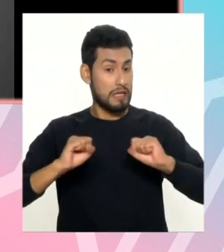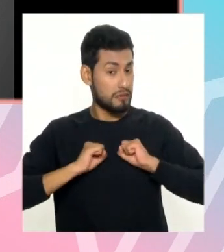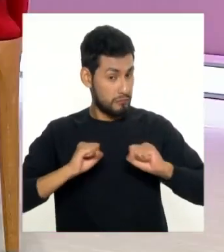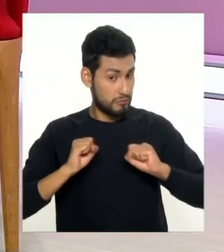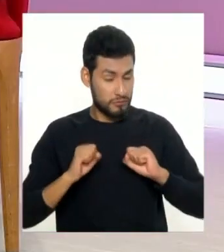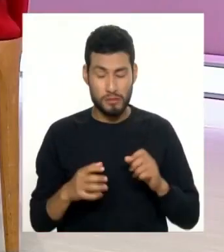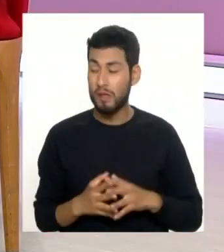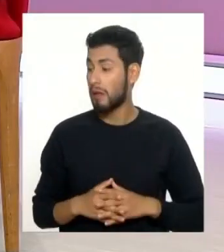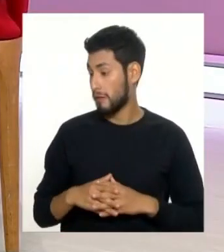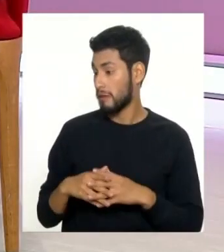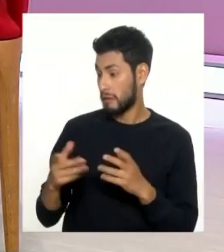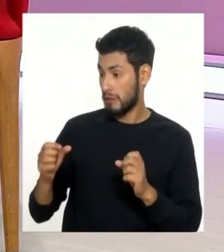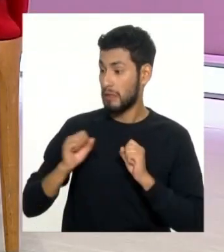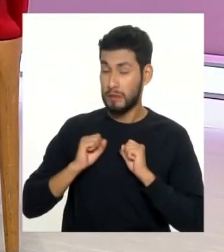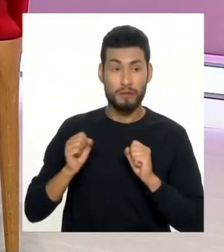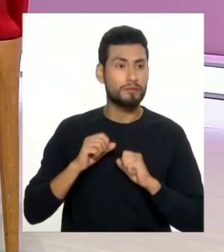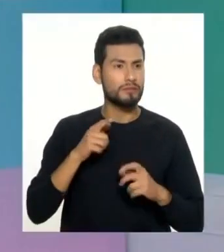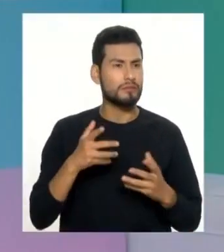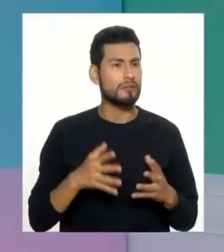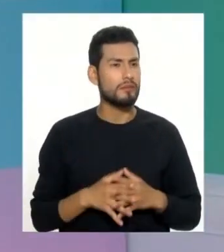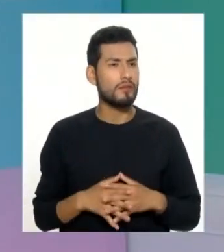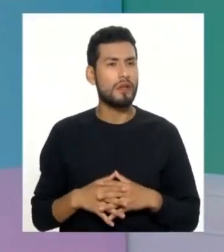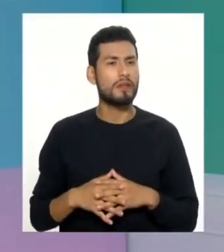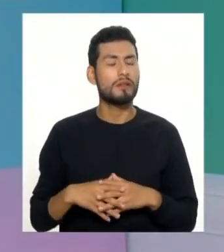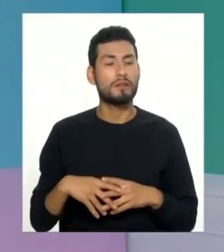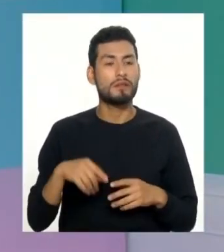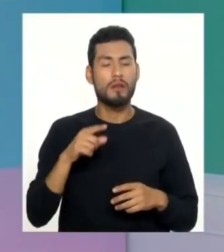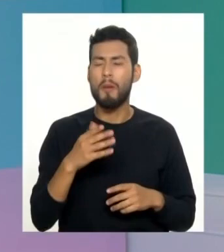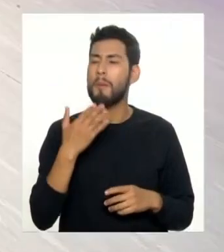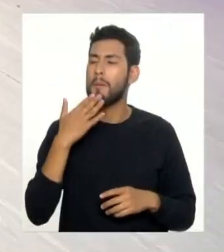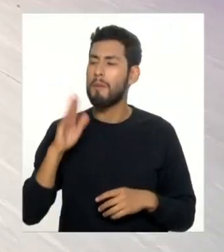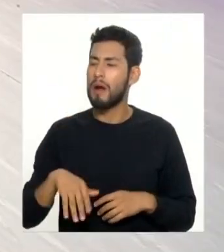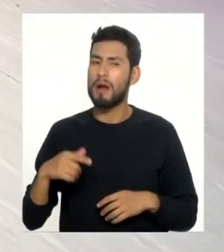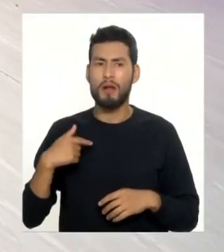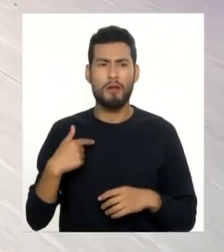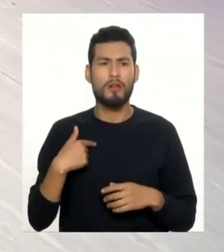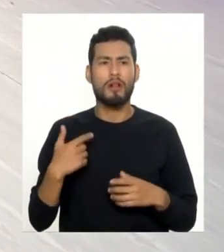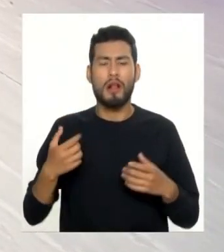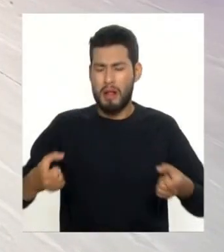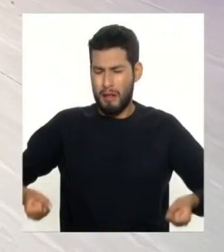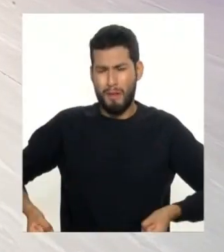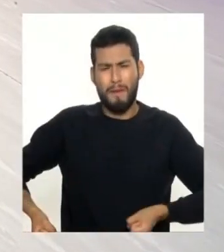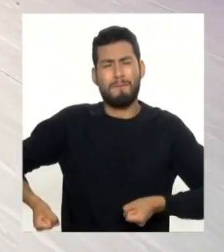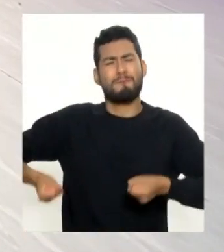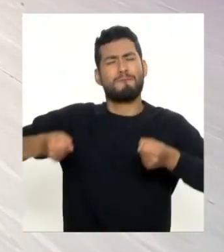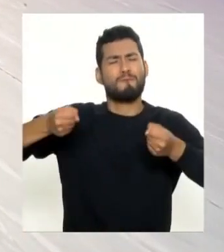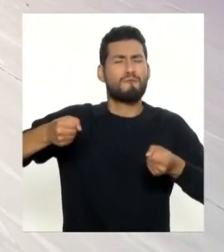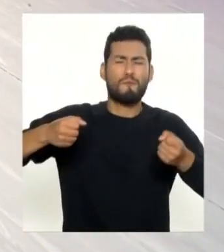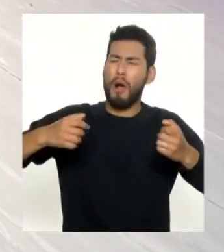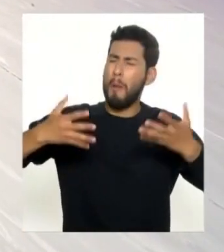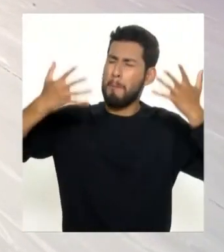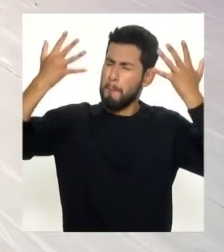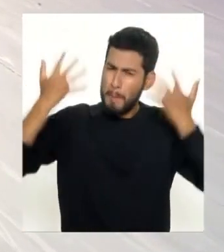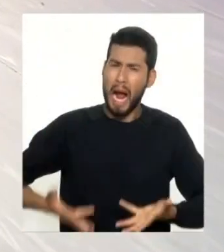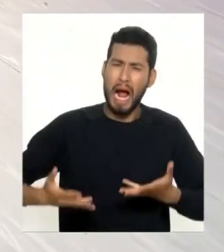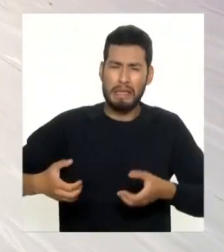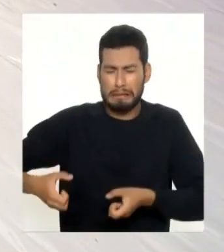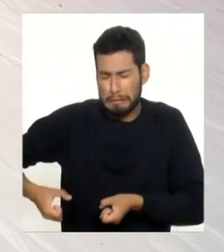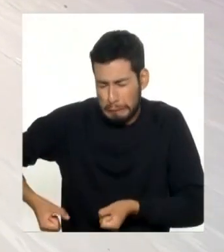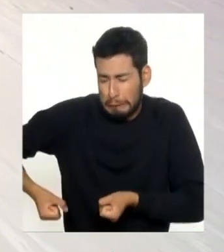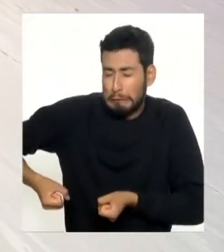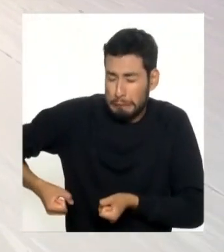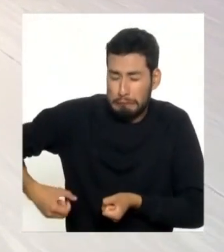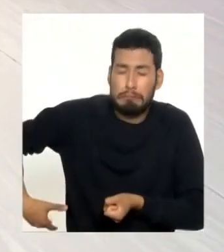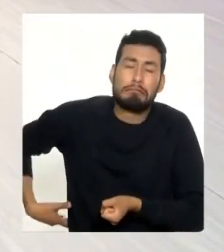cargar, pues, o sea, la mala realización. Inadecuado, ¿no? Levanto una maleta que está excesivamente pesada y ahí me quedé Así